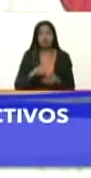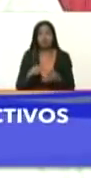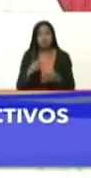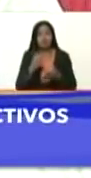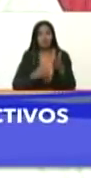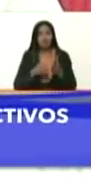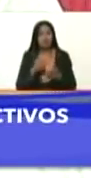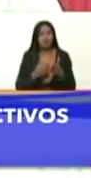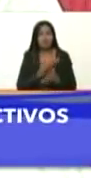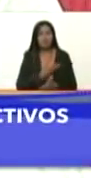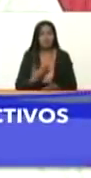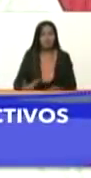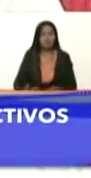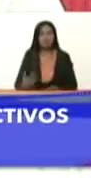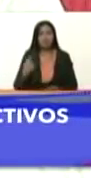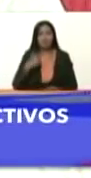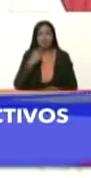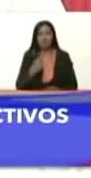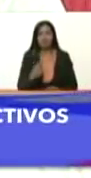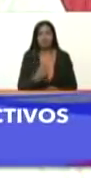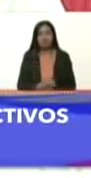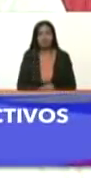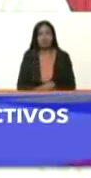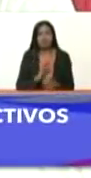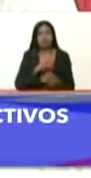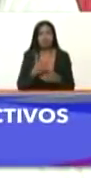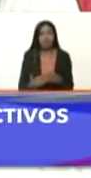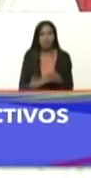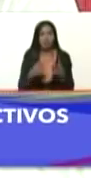inscribe, presidente, y tengo que decirlo, en el plan